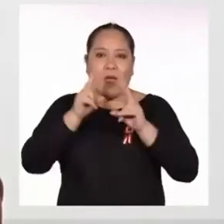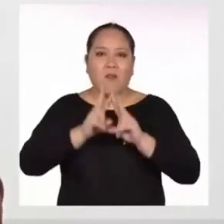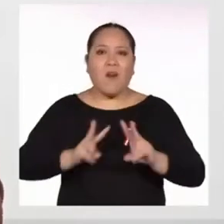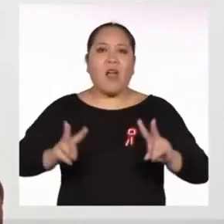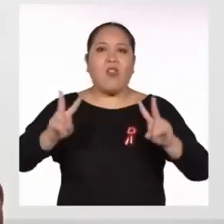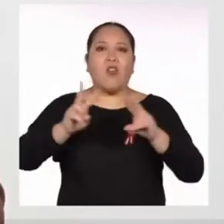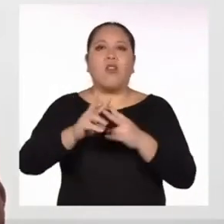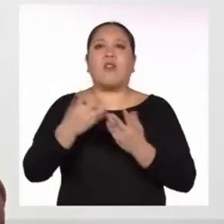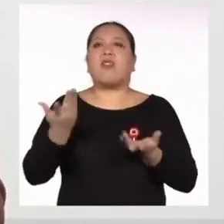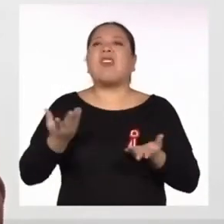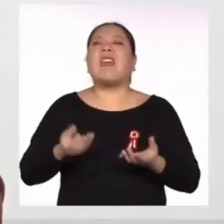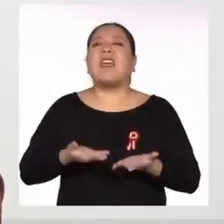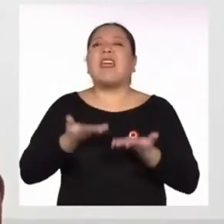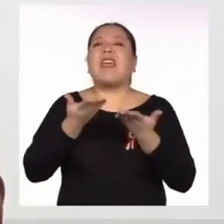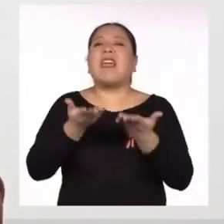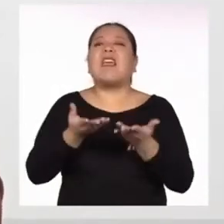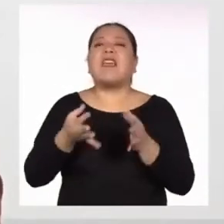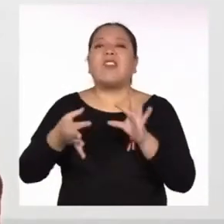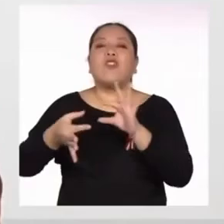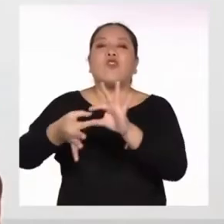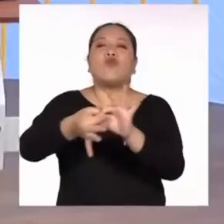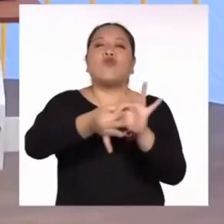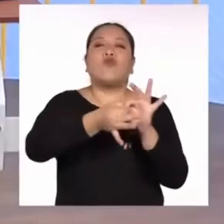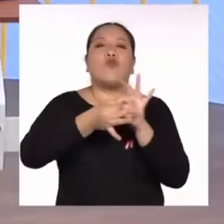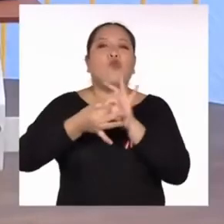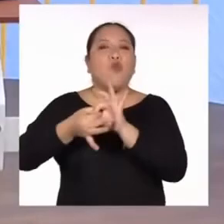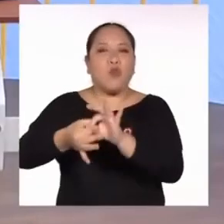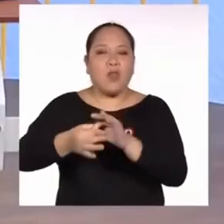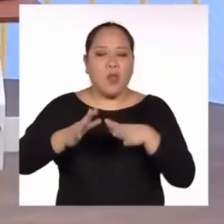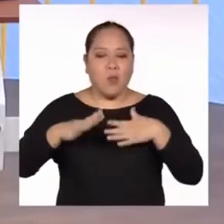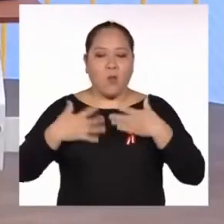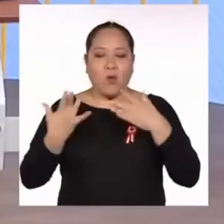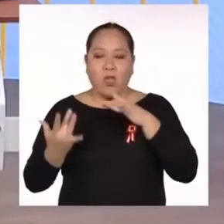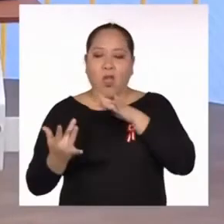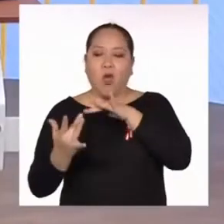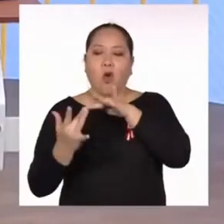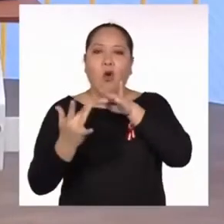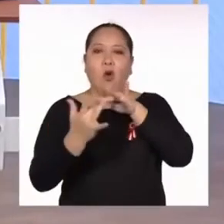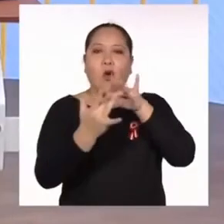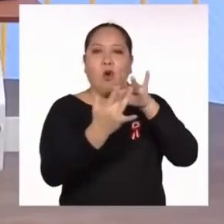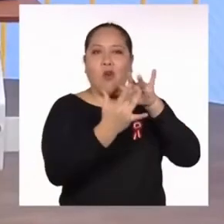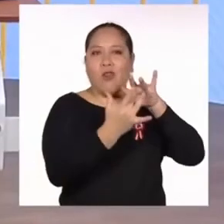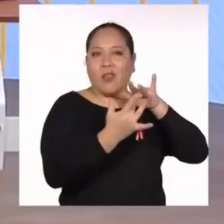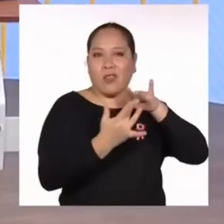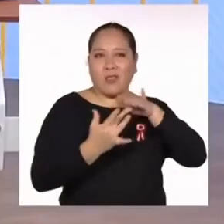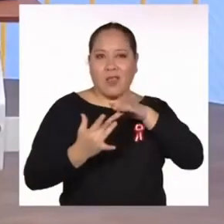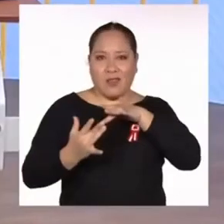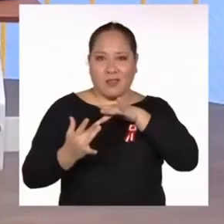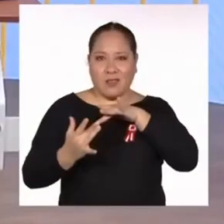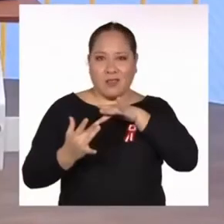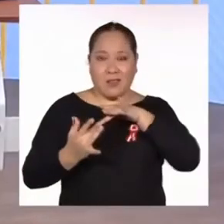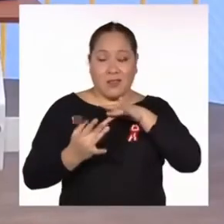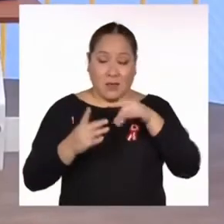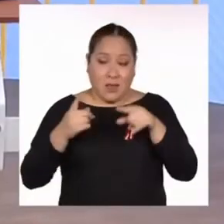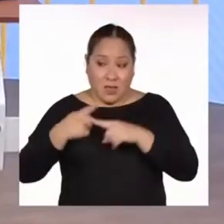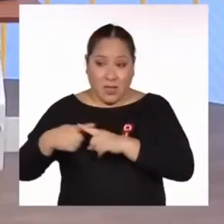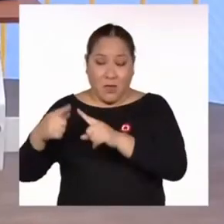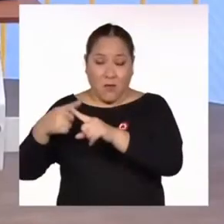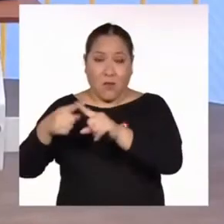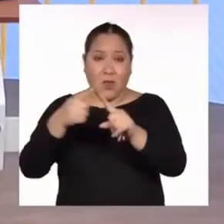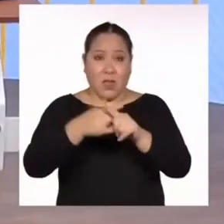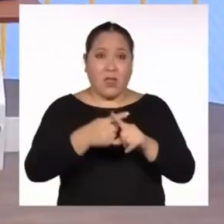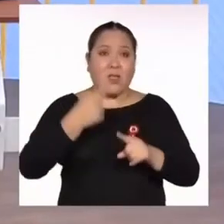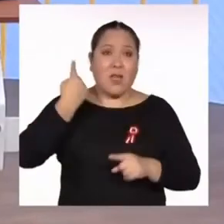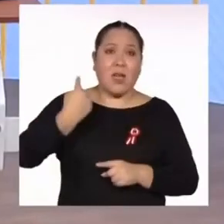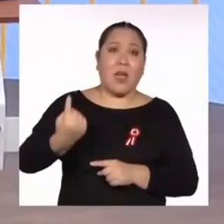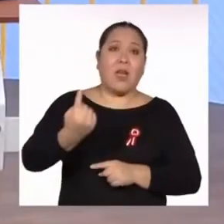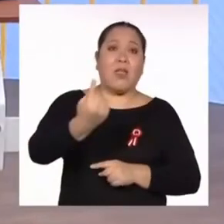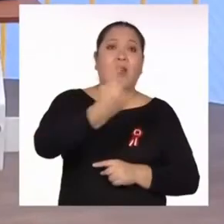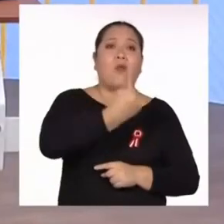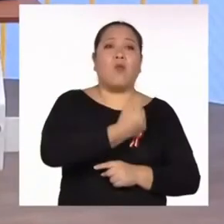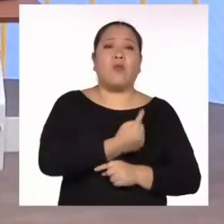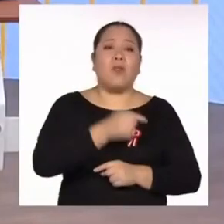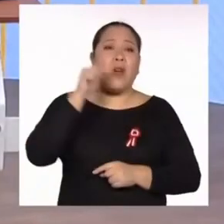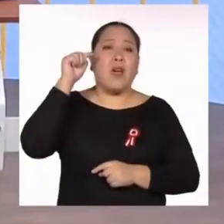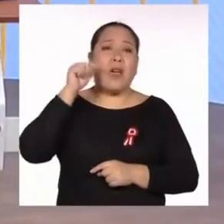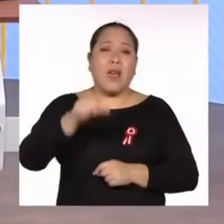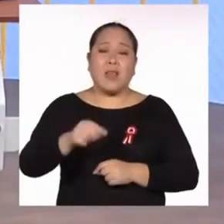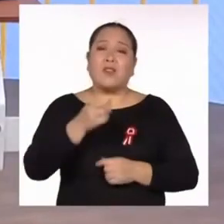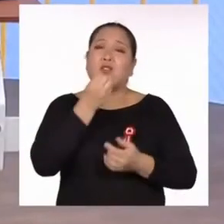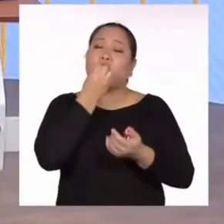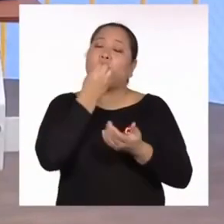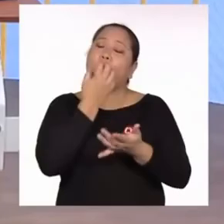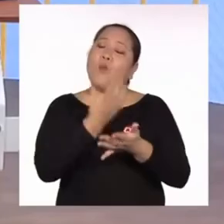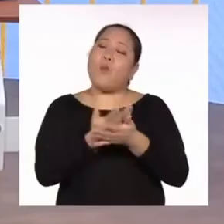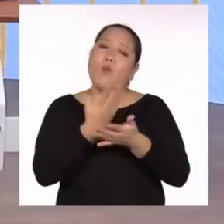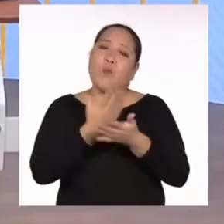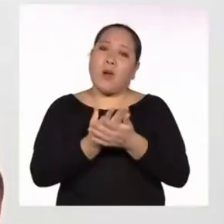une y conectarnos ser distintos entre nosotros otras es una de las cosas buenas